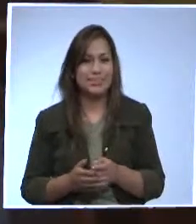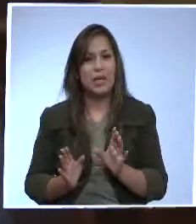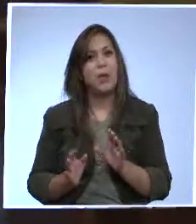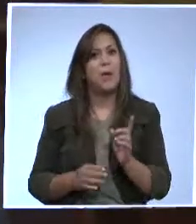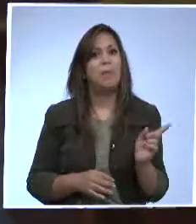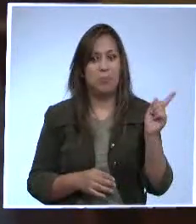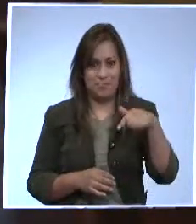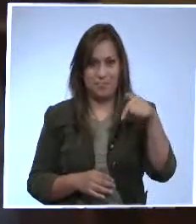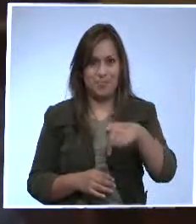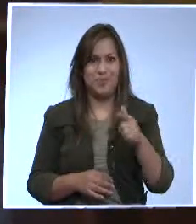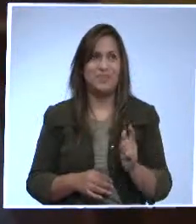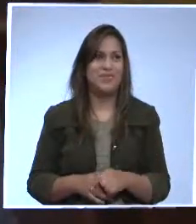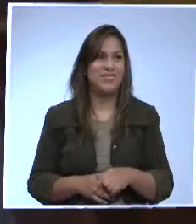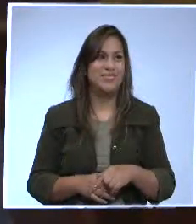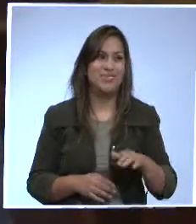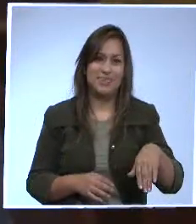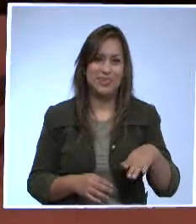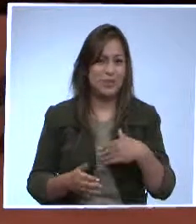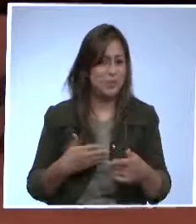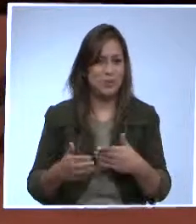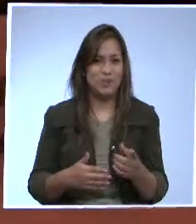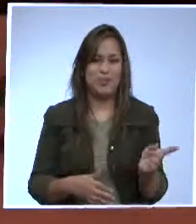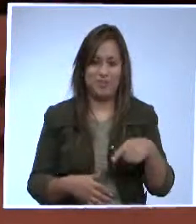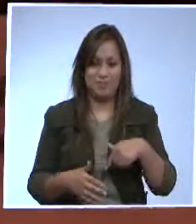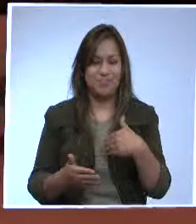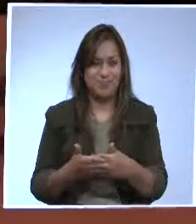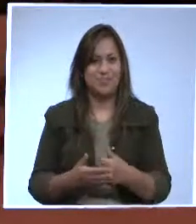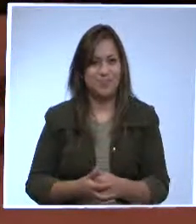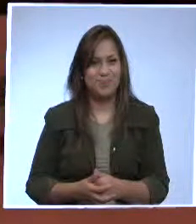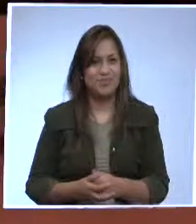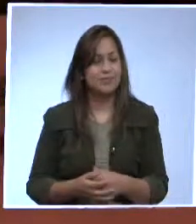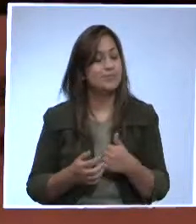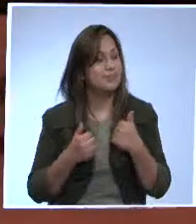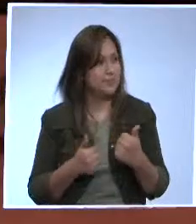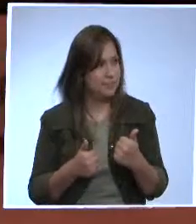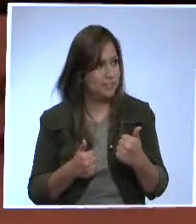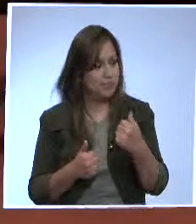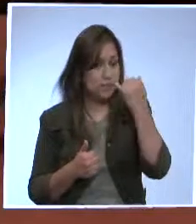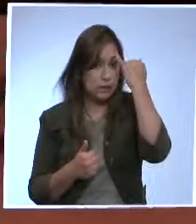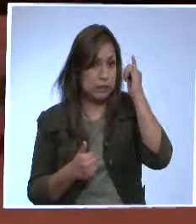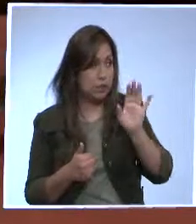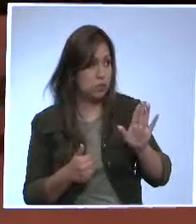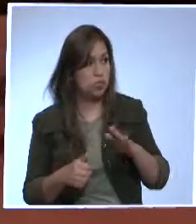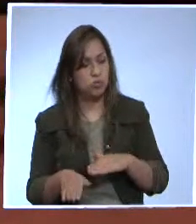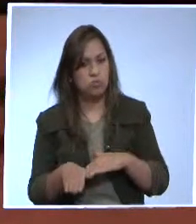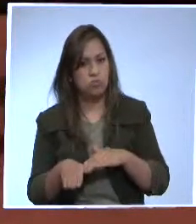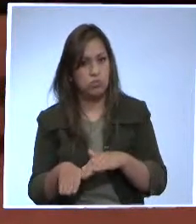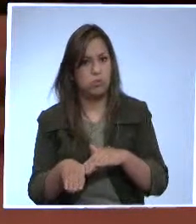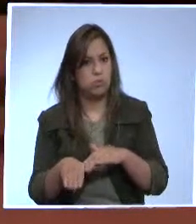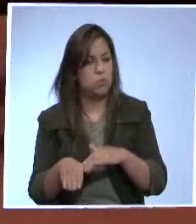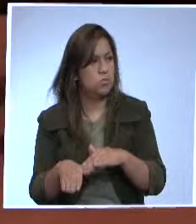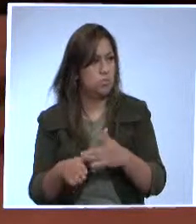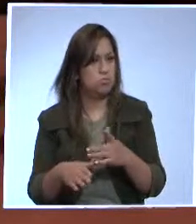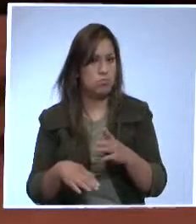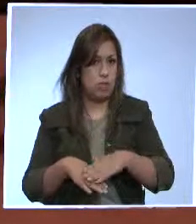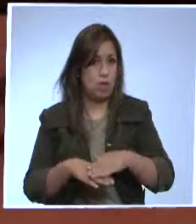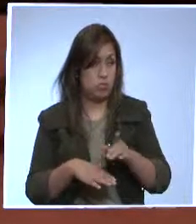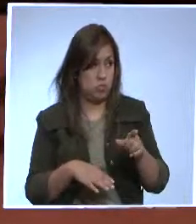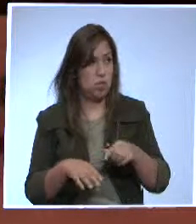esta tarde que nunca' bueno la idea es un poquito desarrollar una iniciativa que conocemos usted está impulsando como concejal del distrito metropolitano